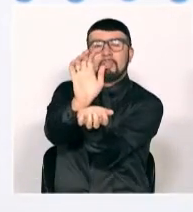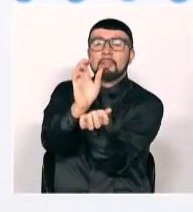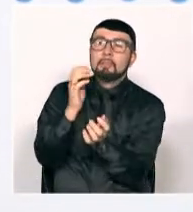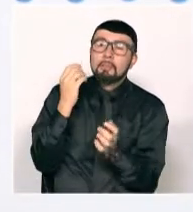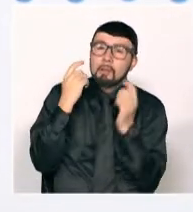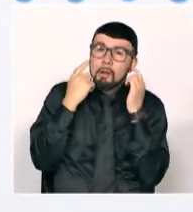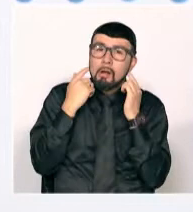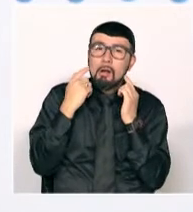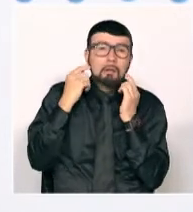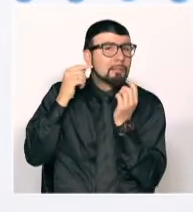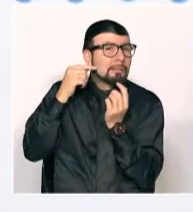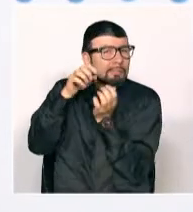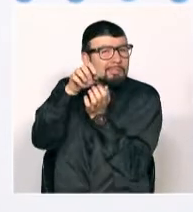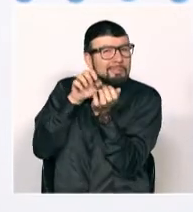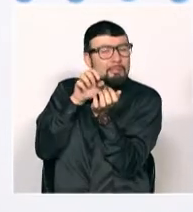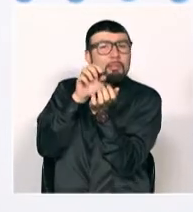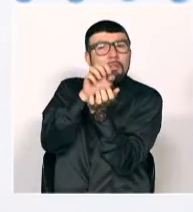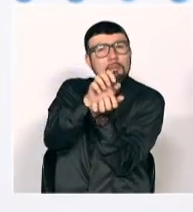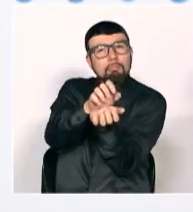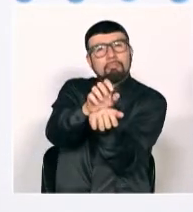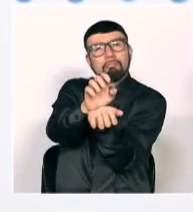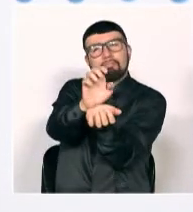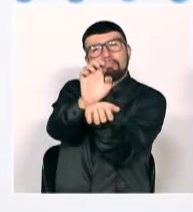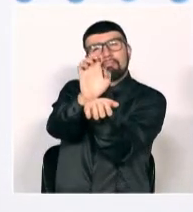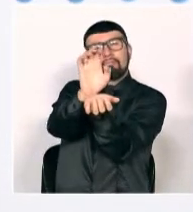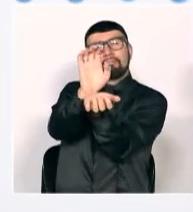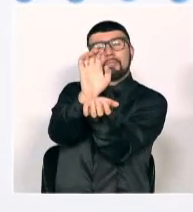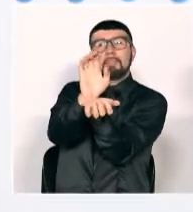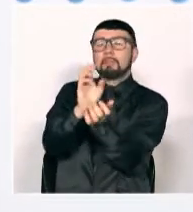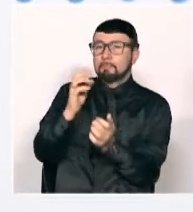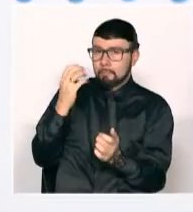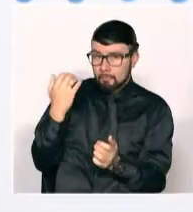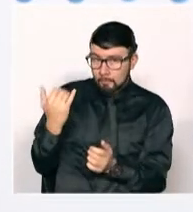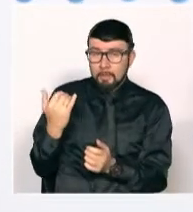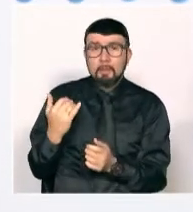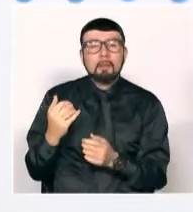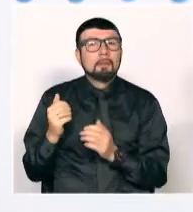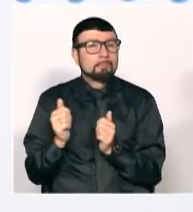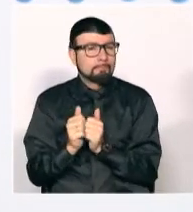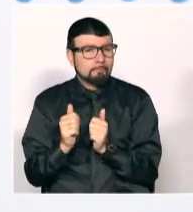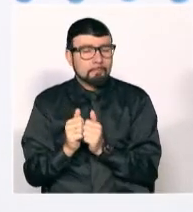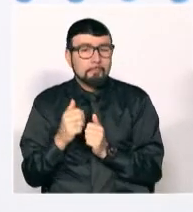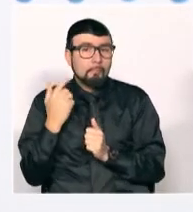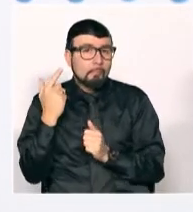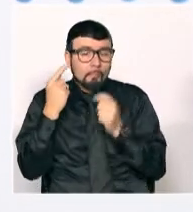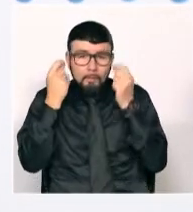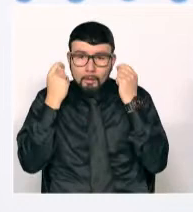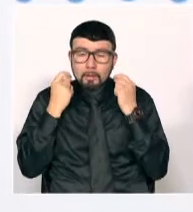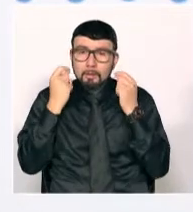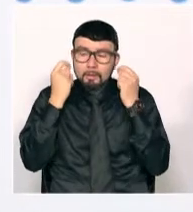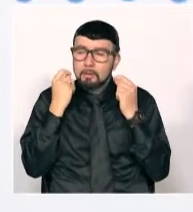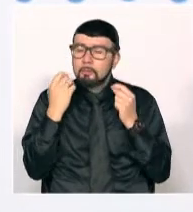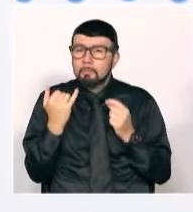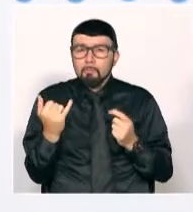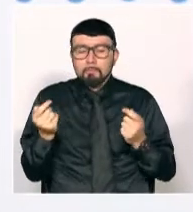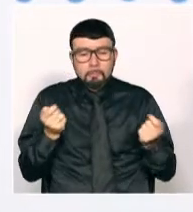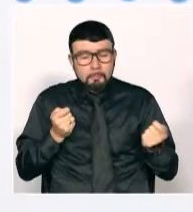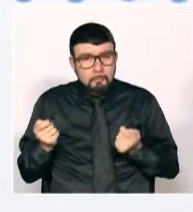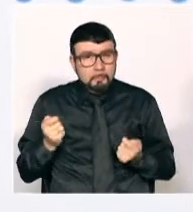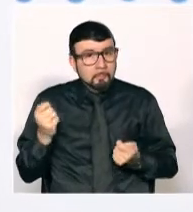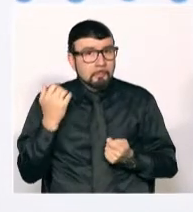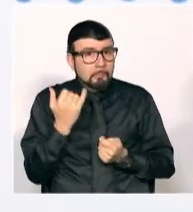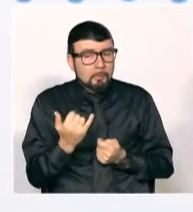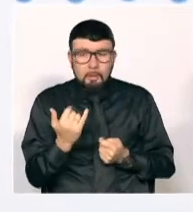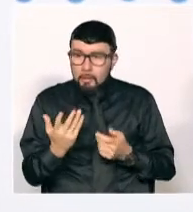el cóndilo de la mandíbula y el disco articular debe acompañar este movimiento condilar hasta